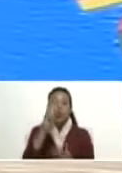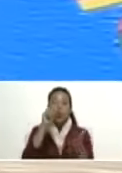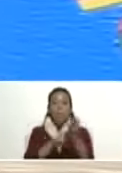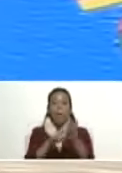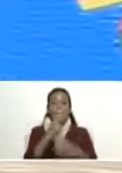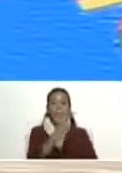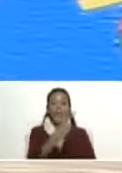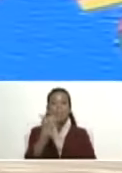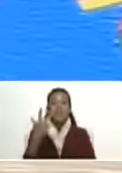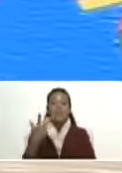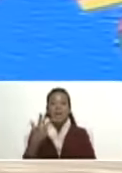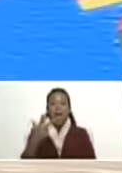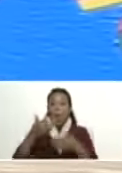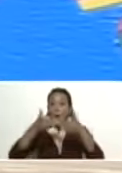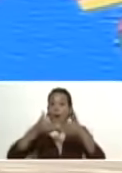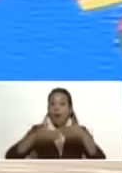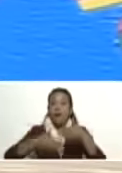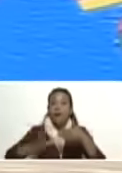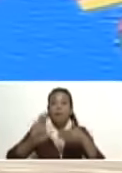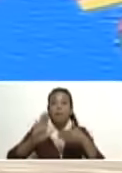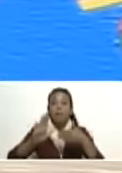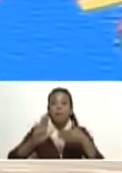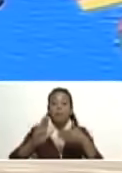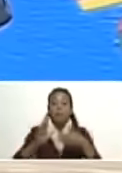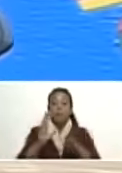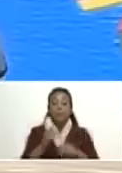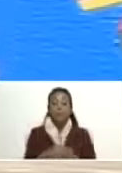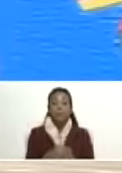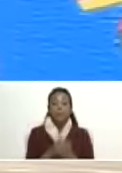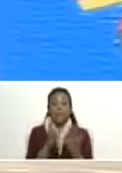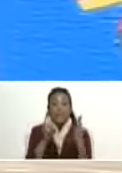2023 en adelante.